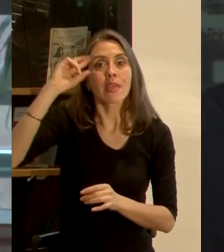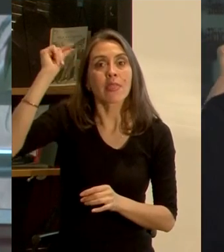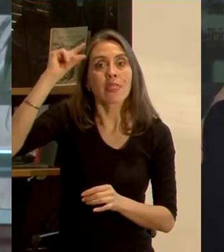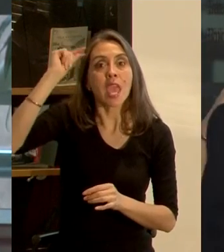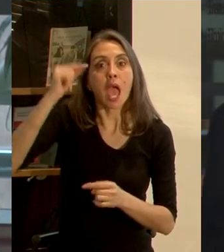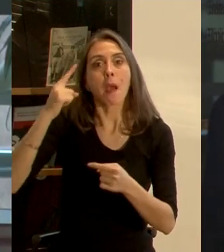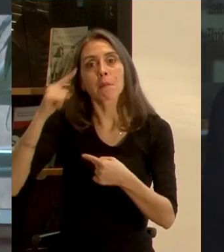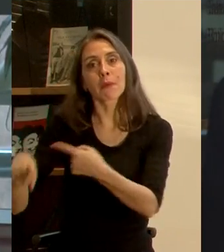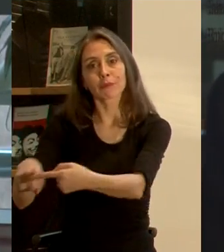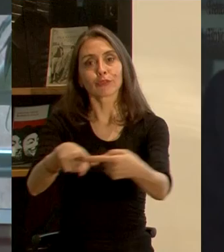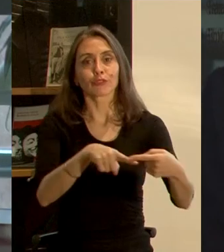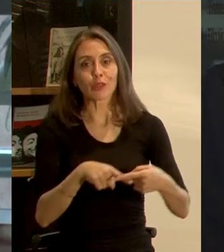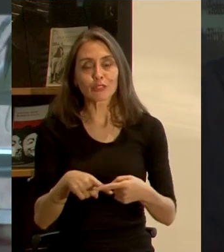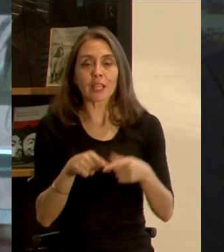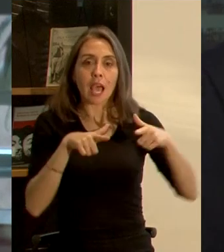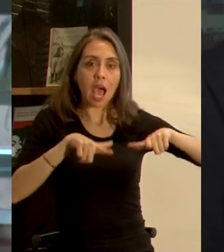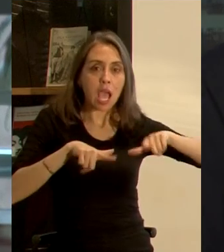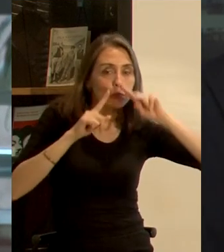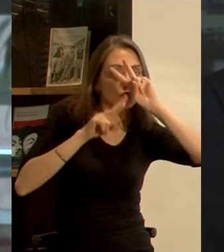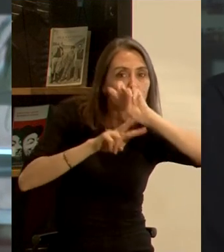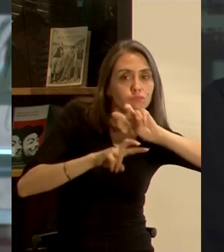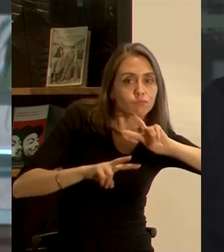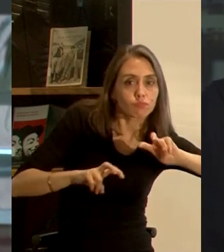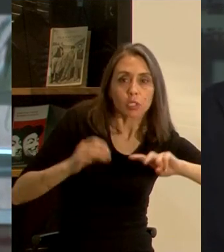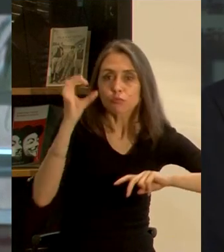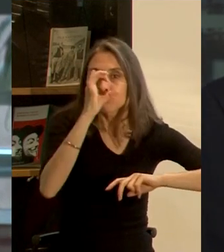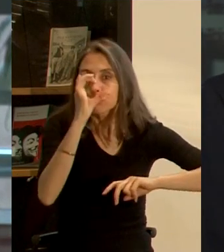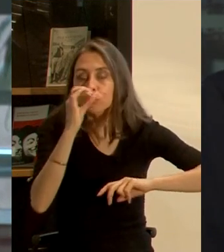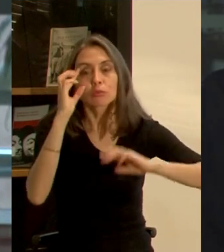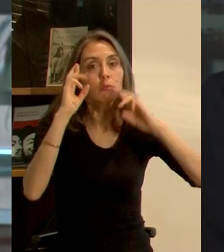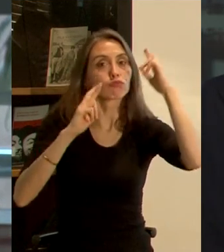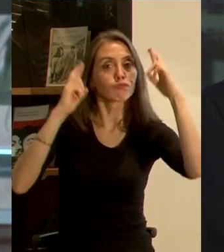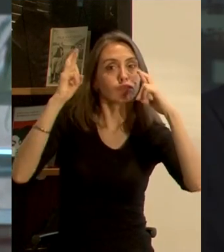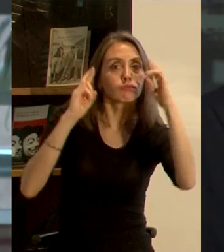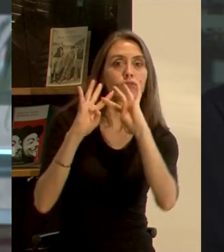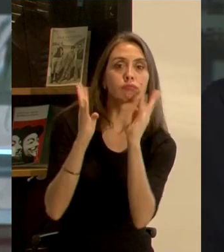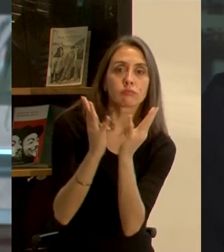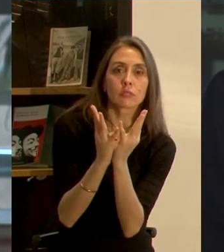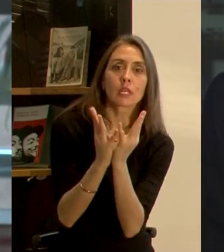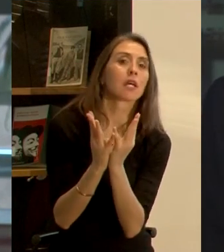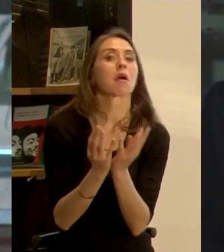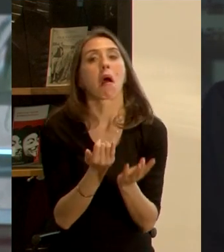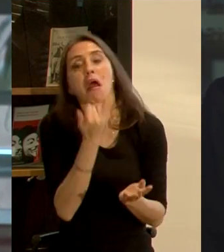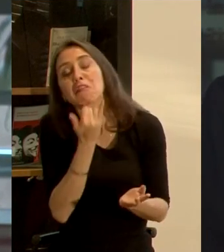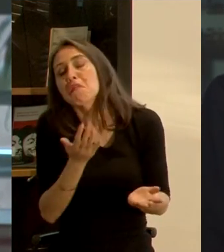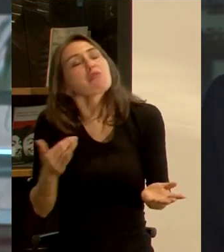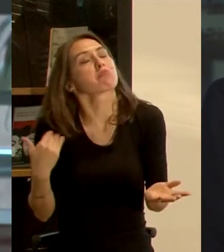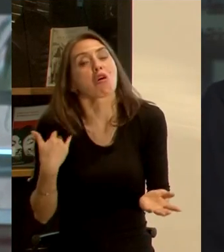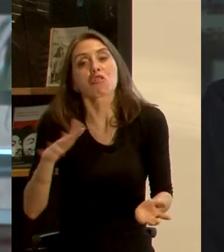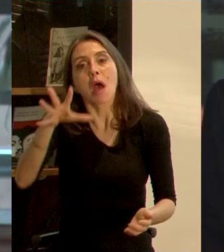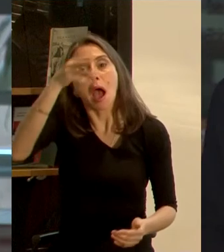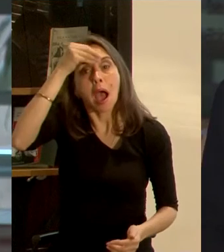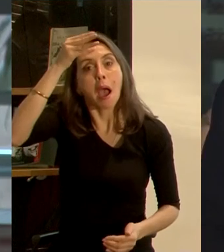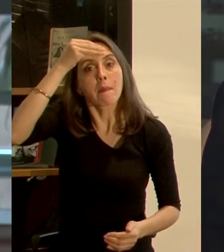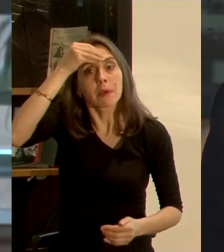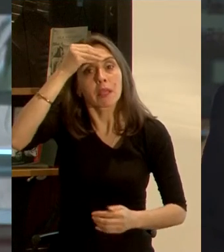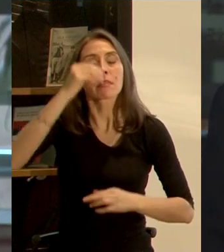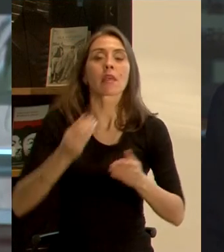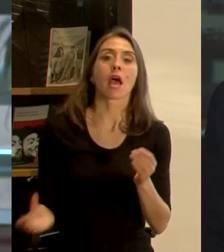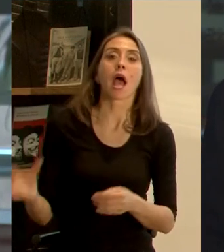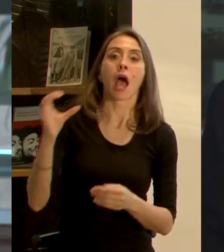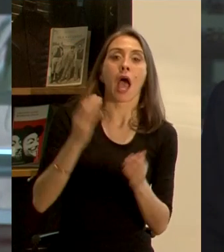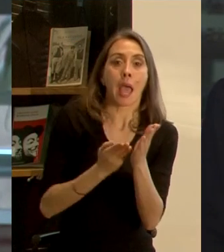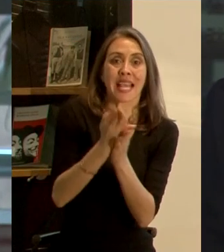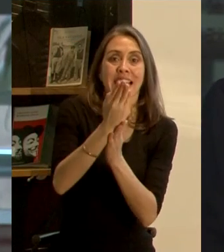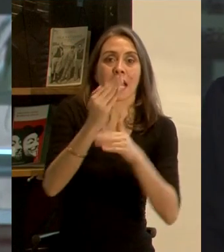como un espacio de exploración, de reflexión, de aprender a equivocarse y empezar de nuevo. Y creo